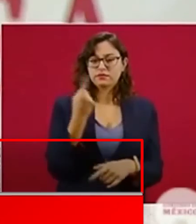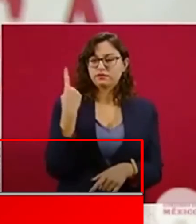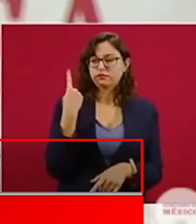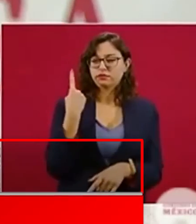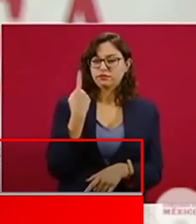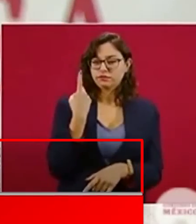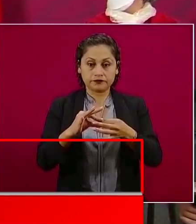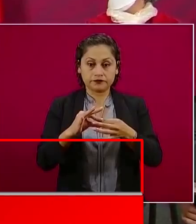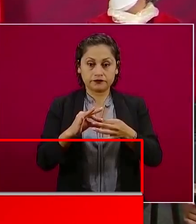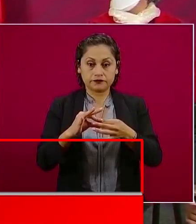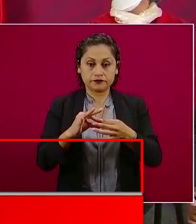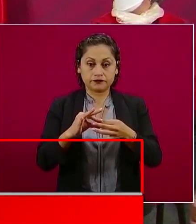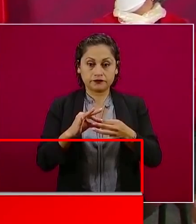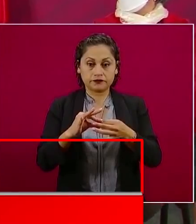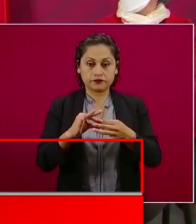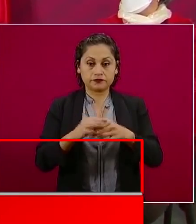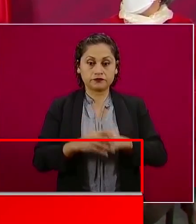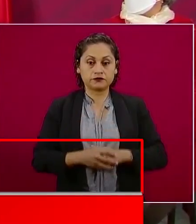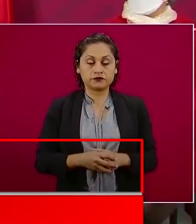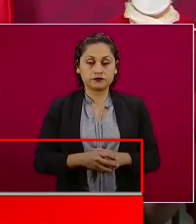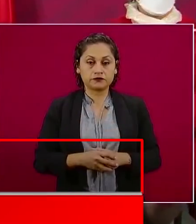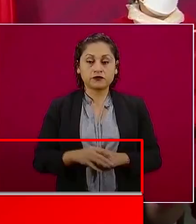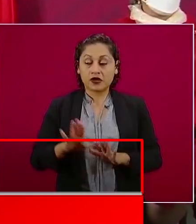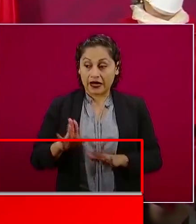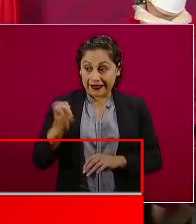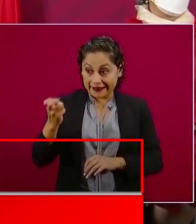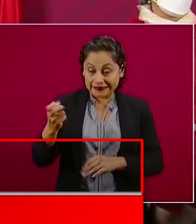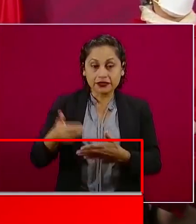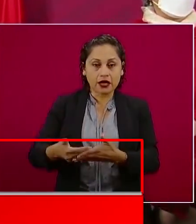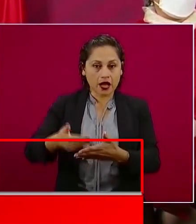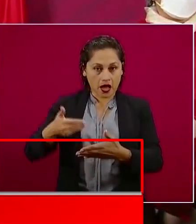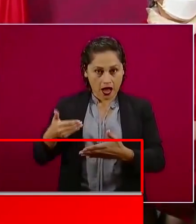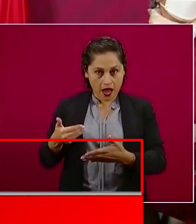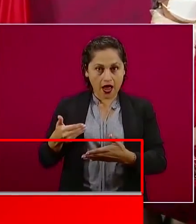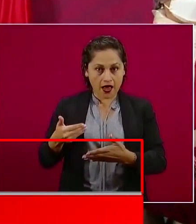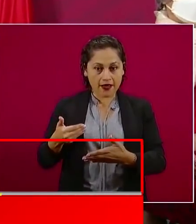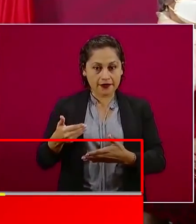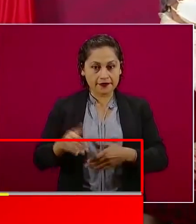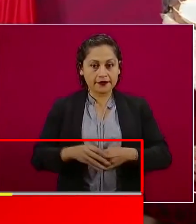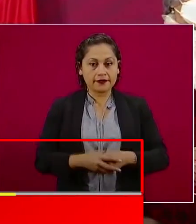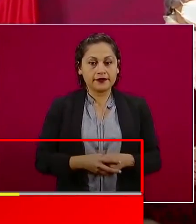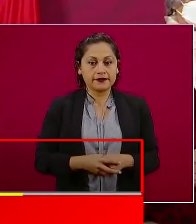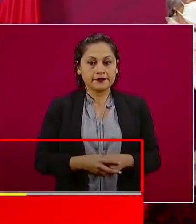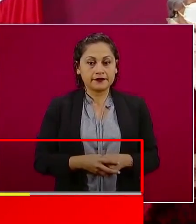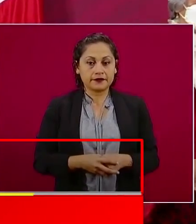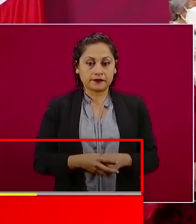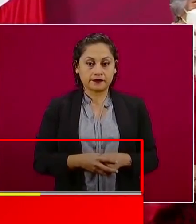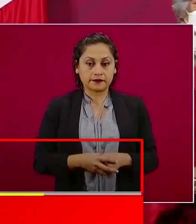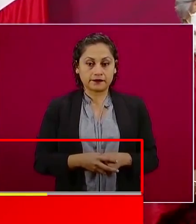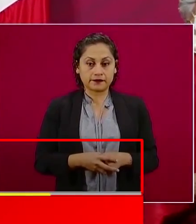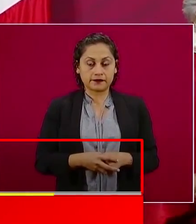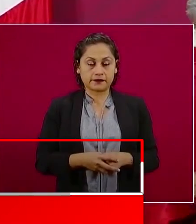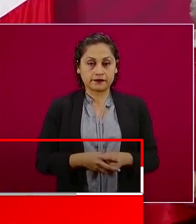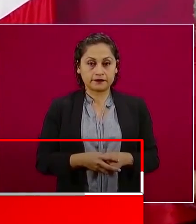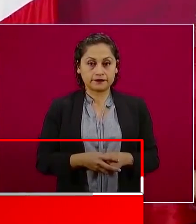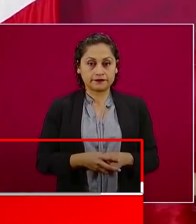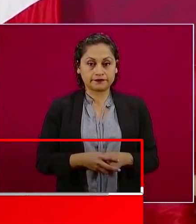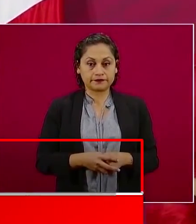la modernización del libramiento de Fresnillo, tendrán recursos etiquetados por el orden de los 3.826 millones